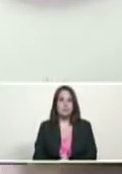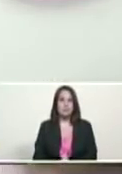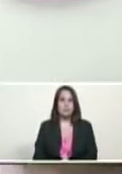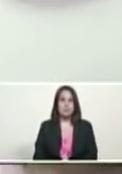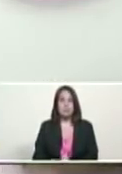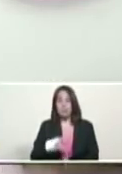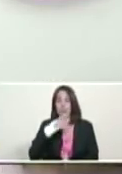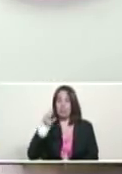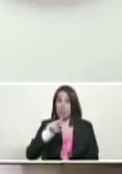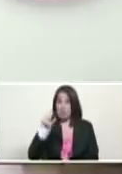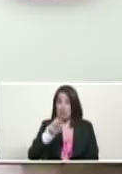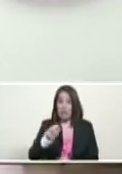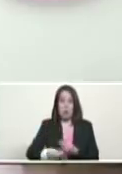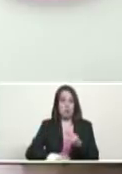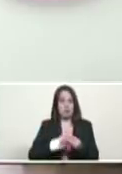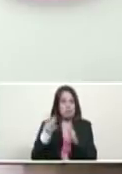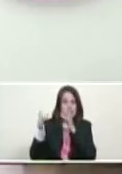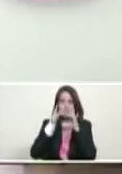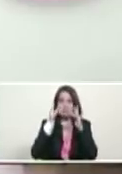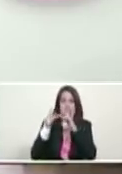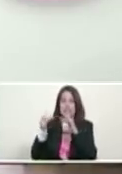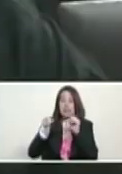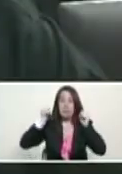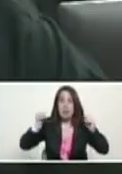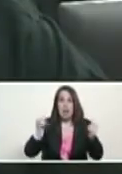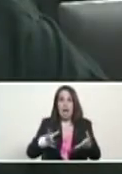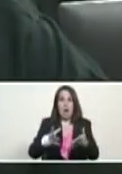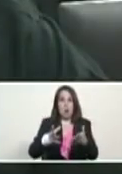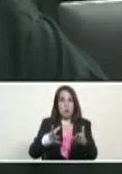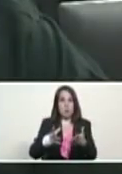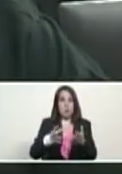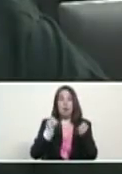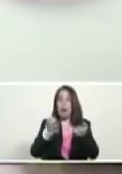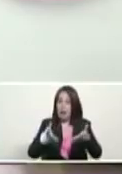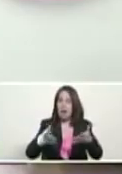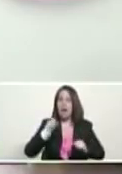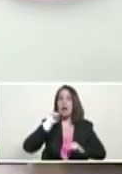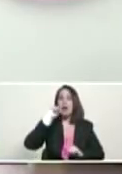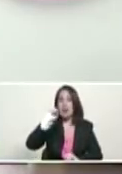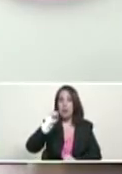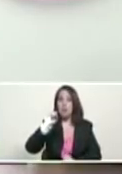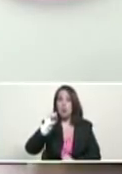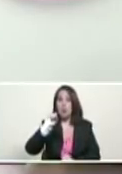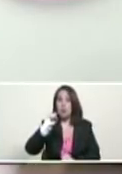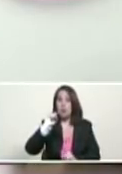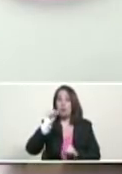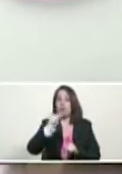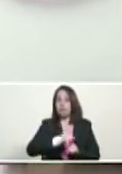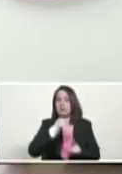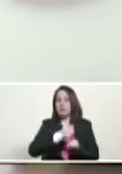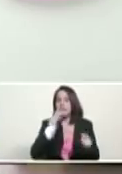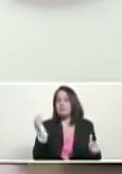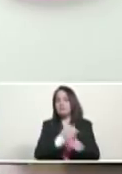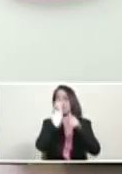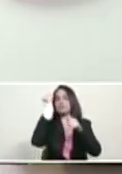Y de verdad lo que se hizo fue una reconexión milagrosa. Hemos ganado una batalla, pero todavía no la guerra.